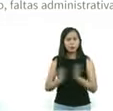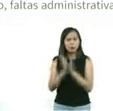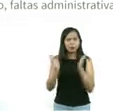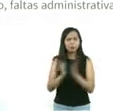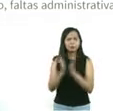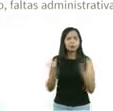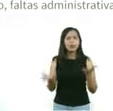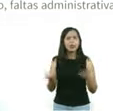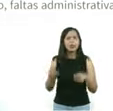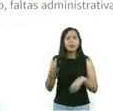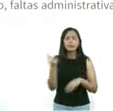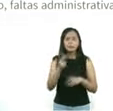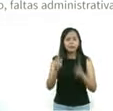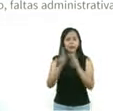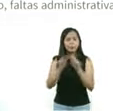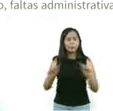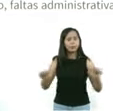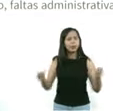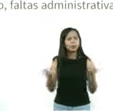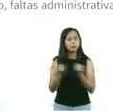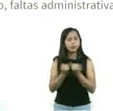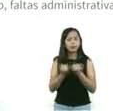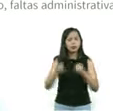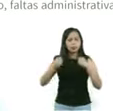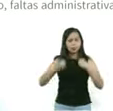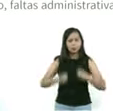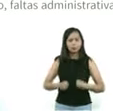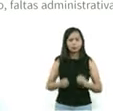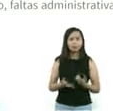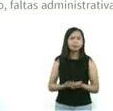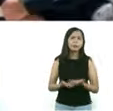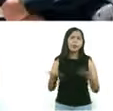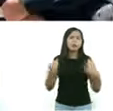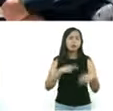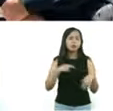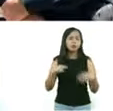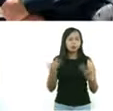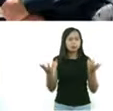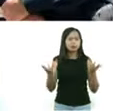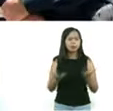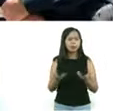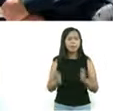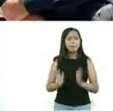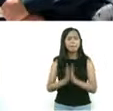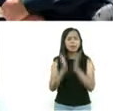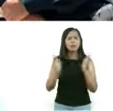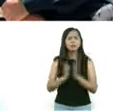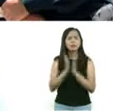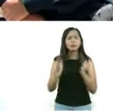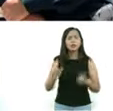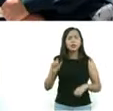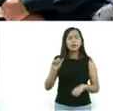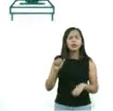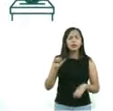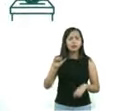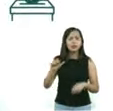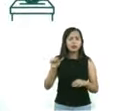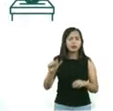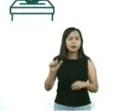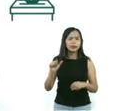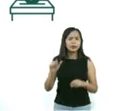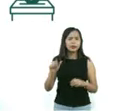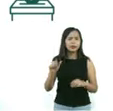un entorno de paz y seguridad. El dispositivo contará con la participación de 6.549 policías